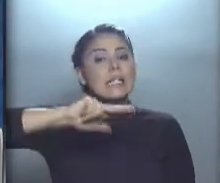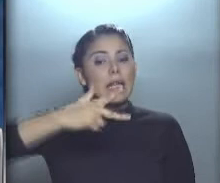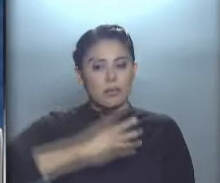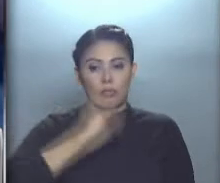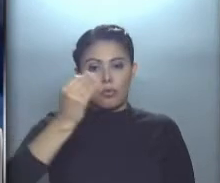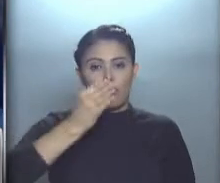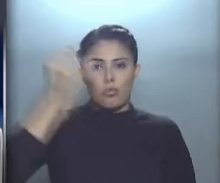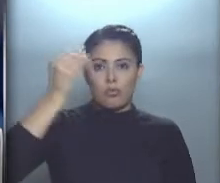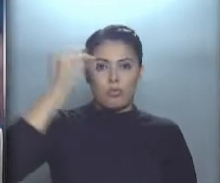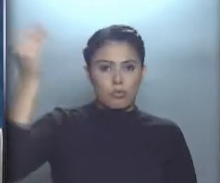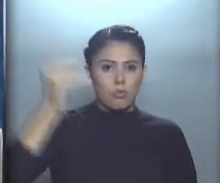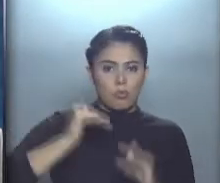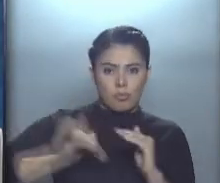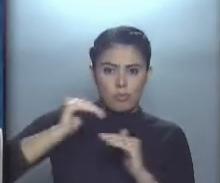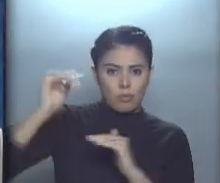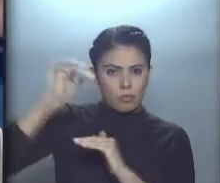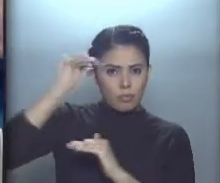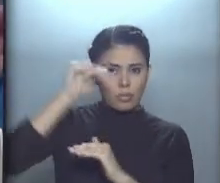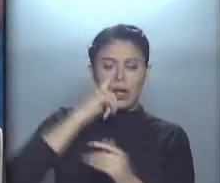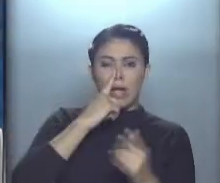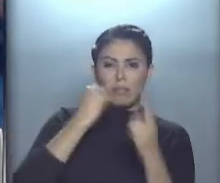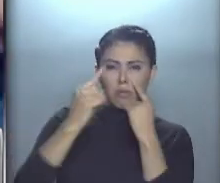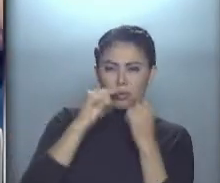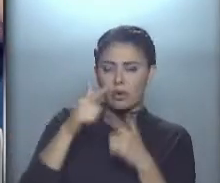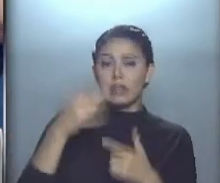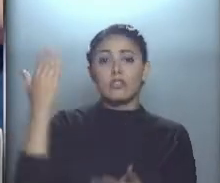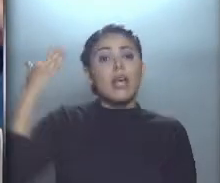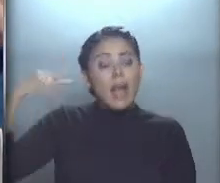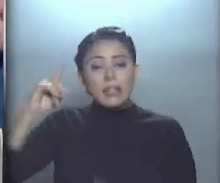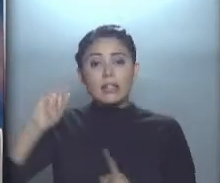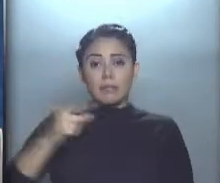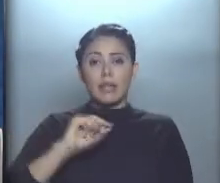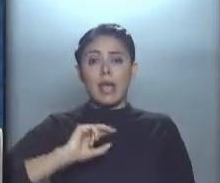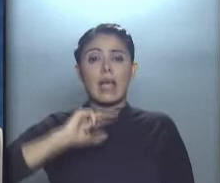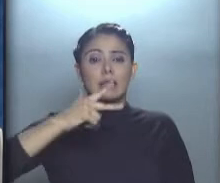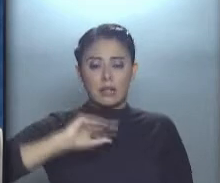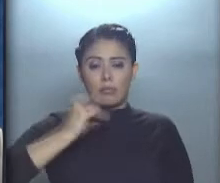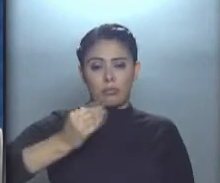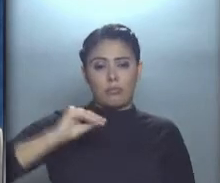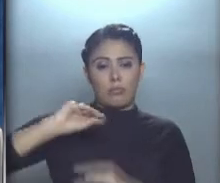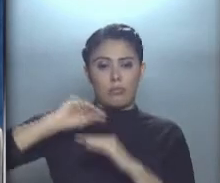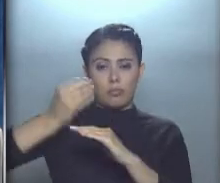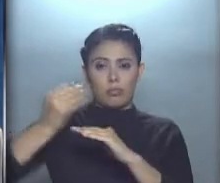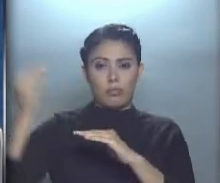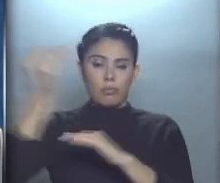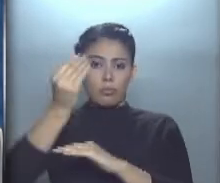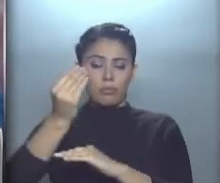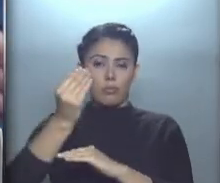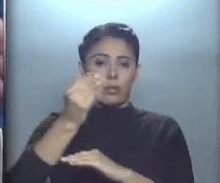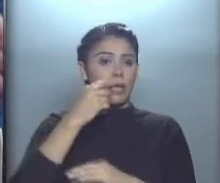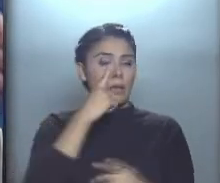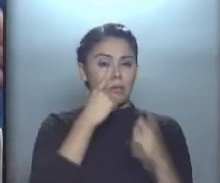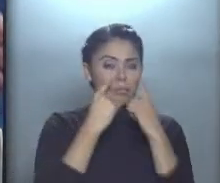3 ascensos sin cuestionamiento. Por lo tanto, existen antecedentes de 3 ascensos sin cuestionamiento que rige el principio